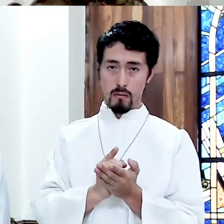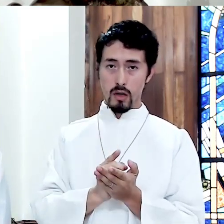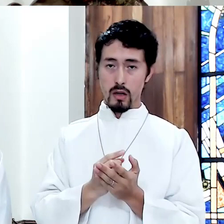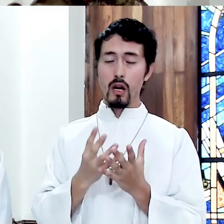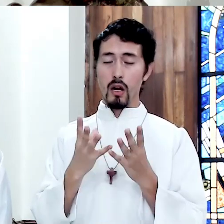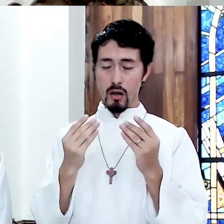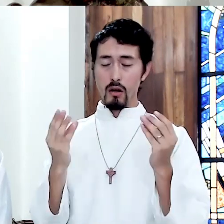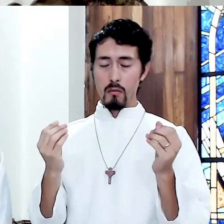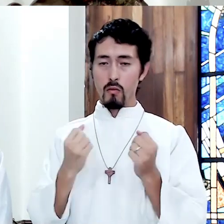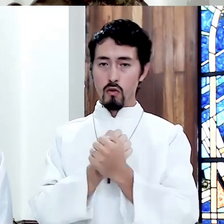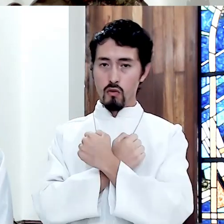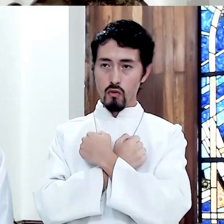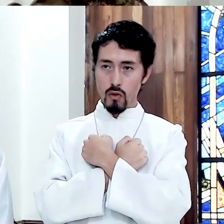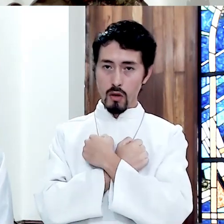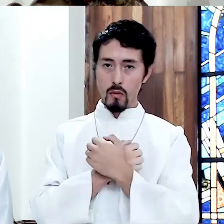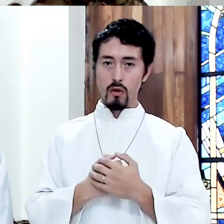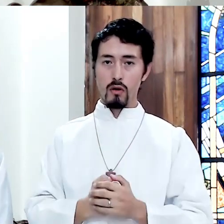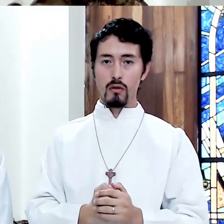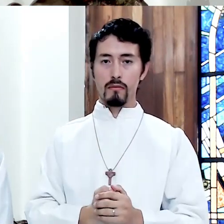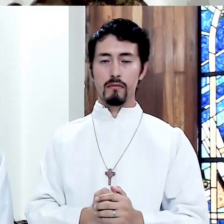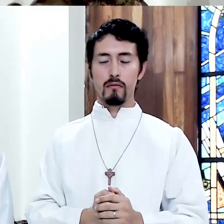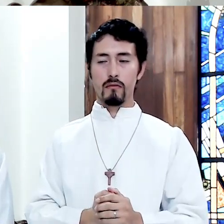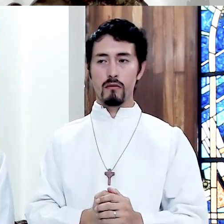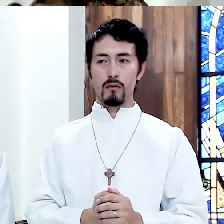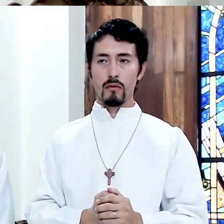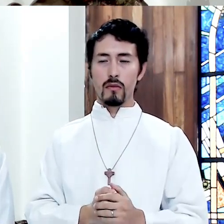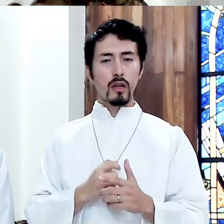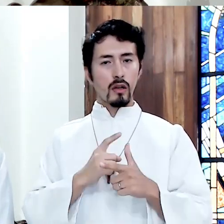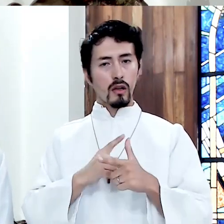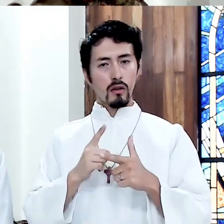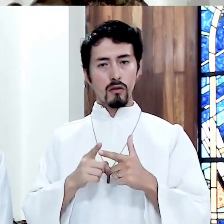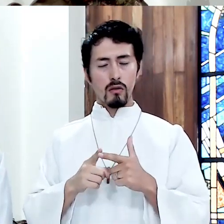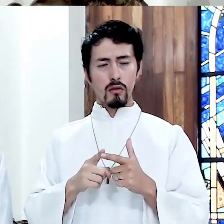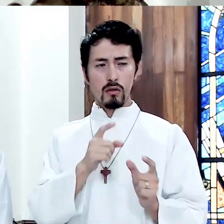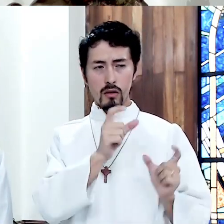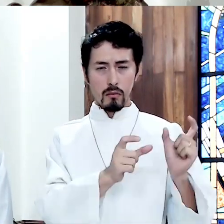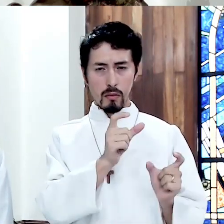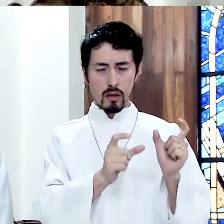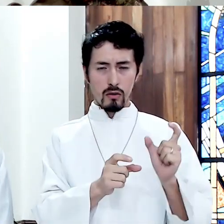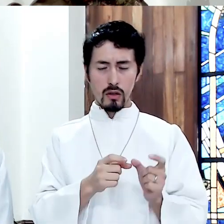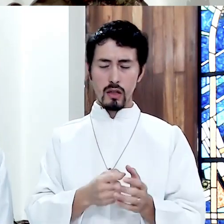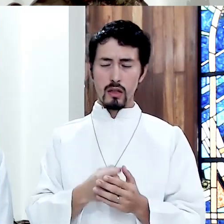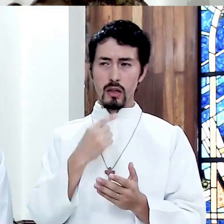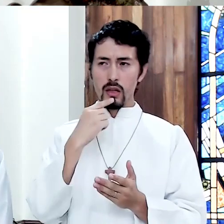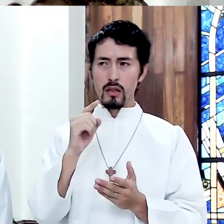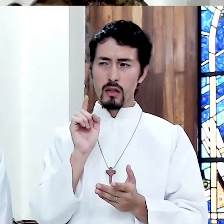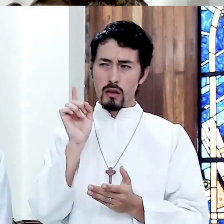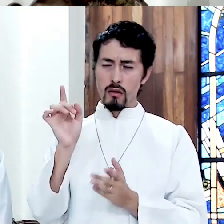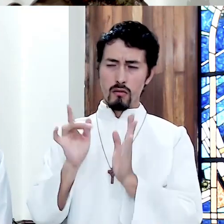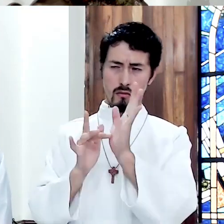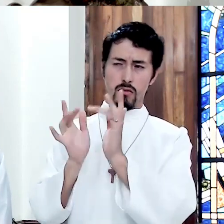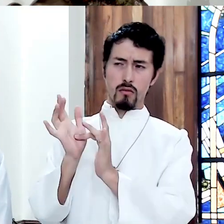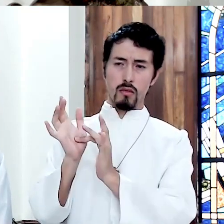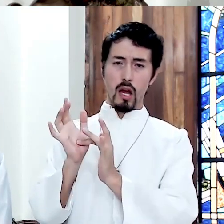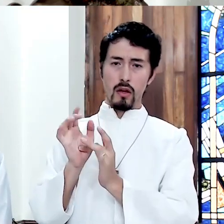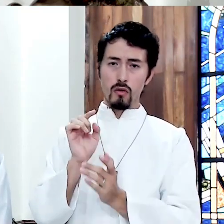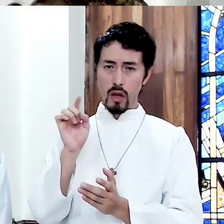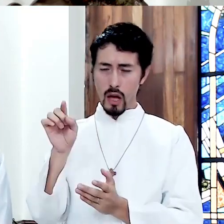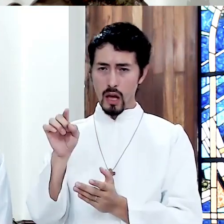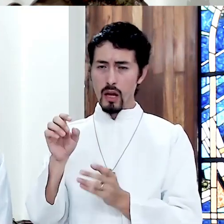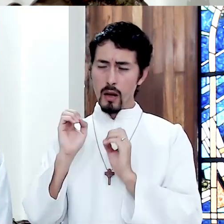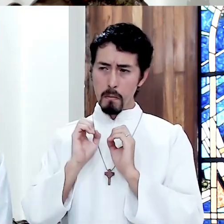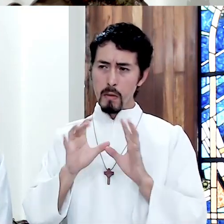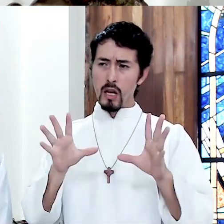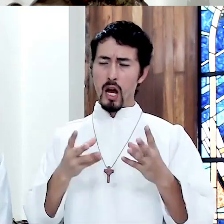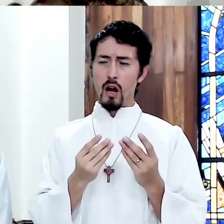Algunos decían, ¿no podía este que abrió los ojos al ciego de nacimiento hacer que Lázaro no